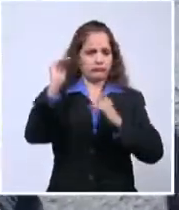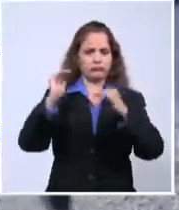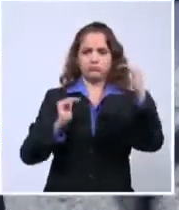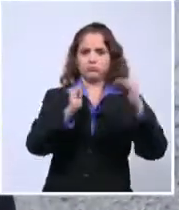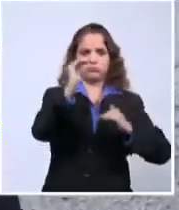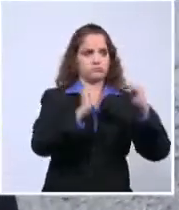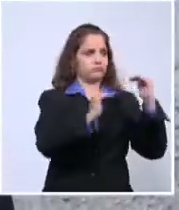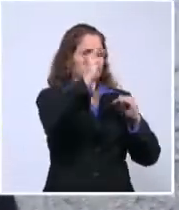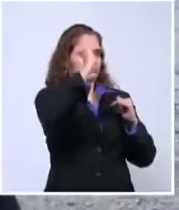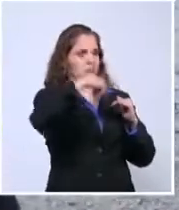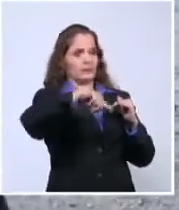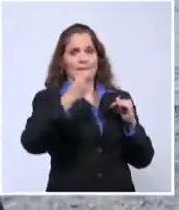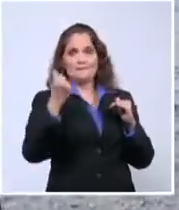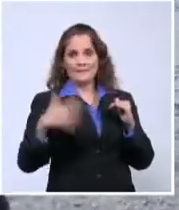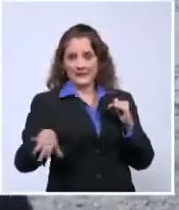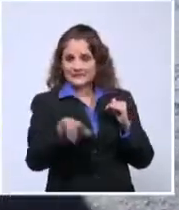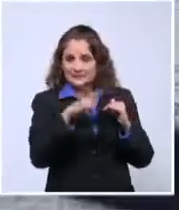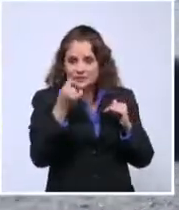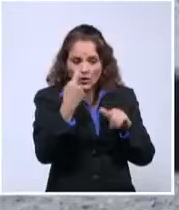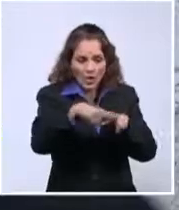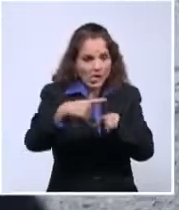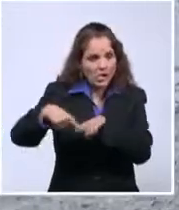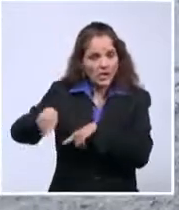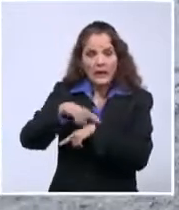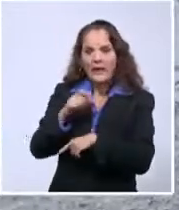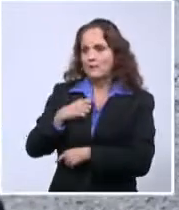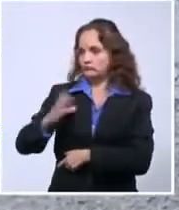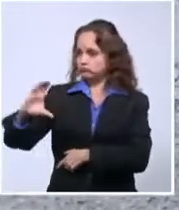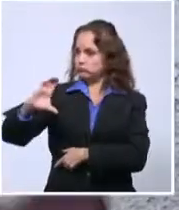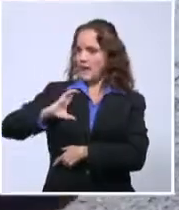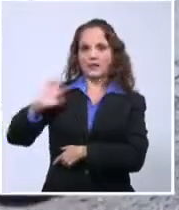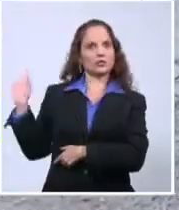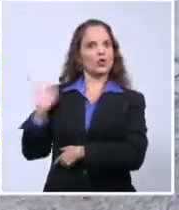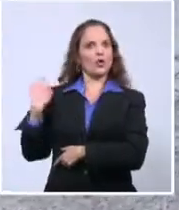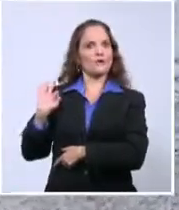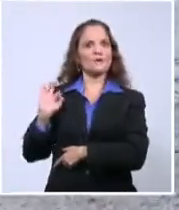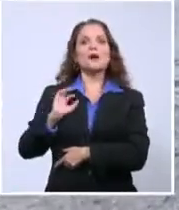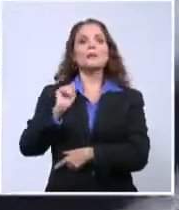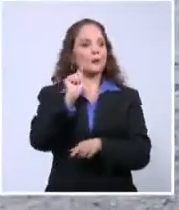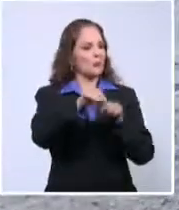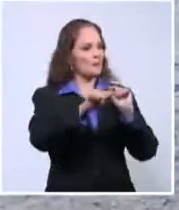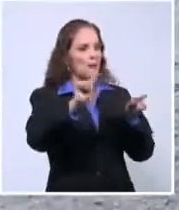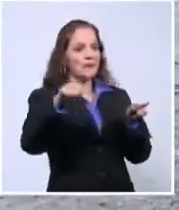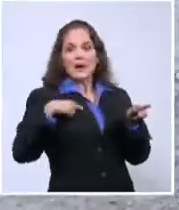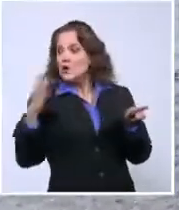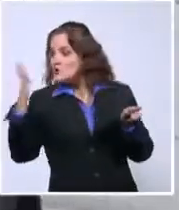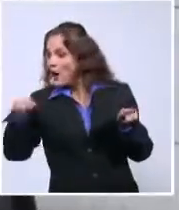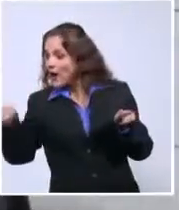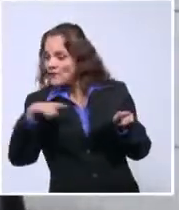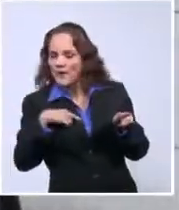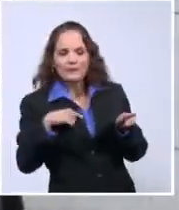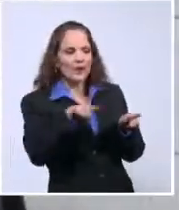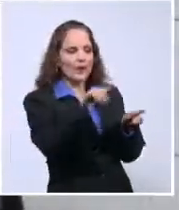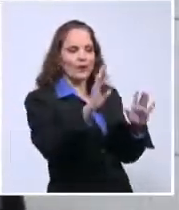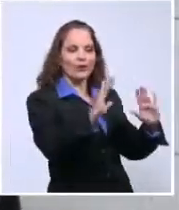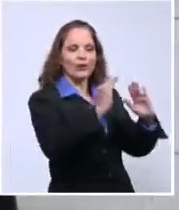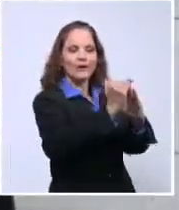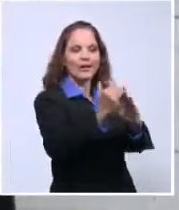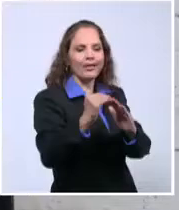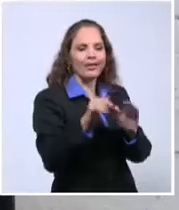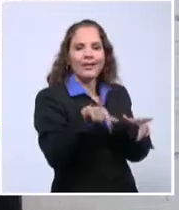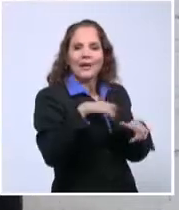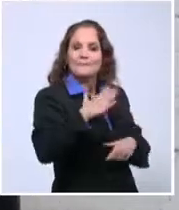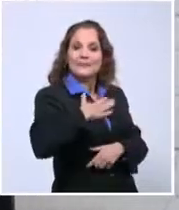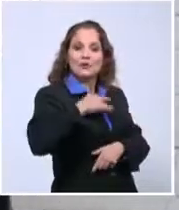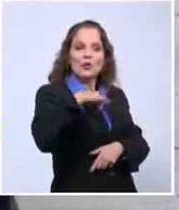salario y cosas que tú no encuentras en ningún lado las tienen en los kioscos. Mandado. Fuera tienen uno y cuando ustedes vienen a